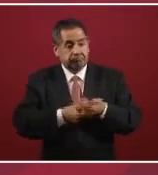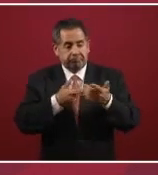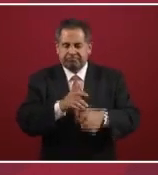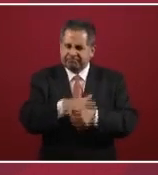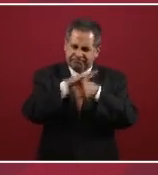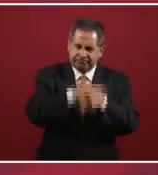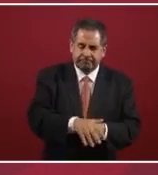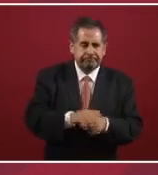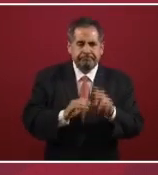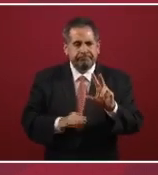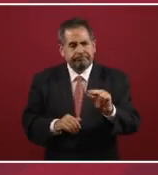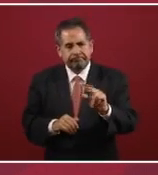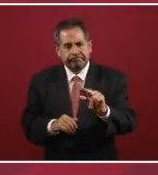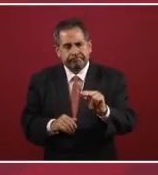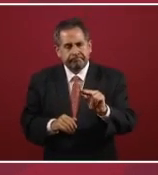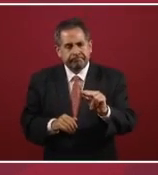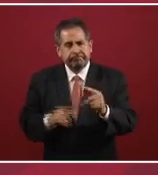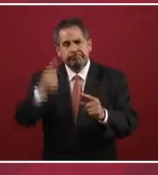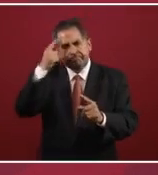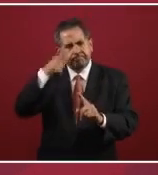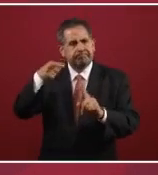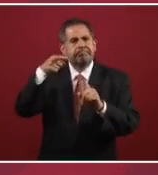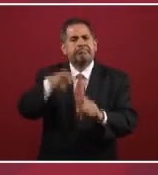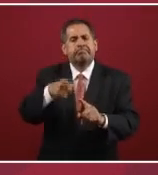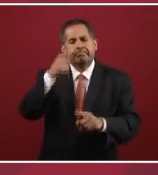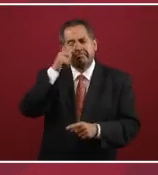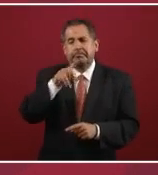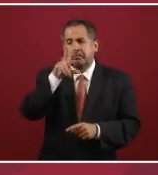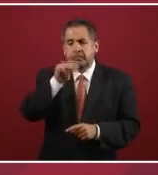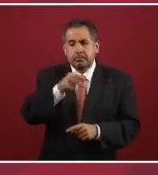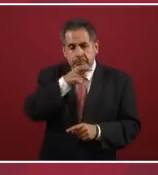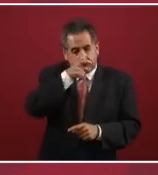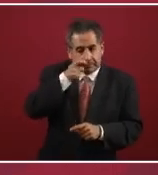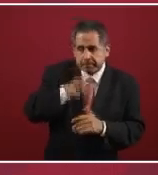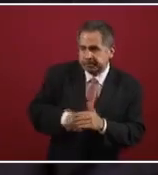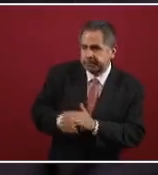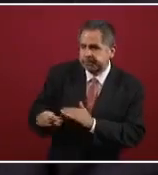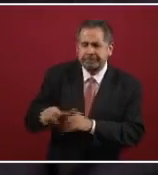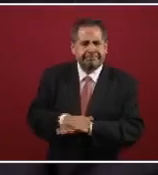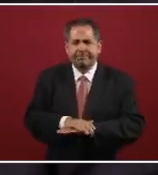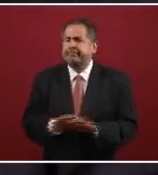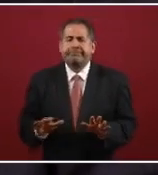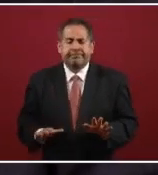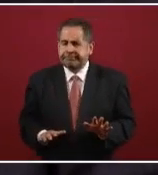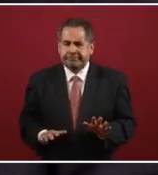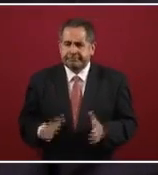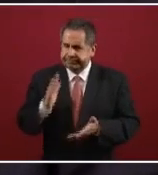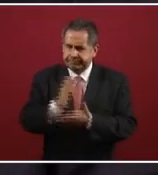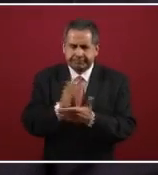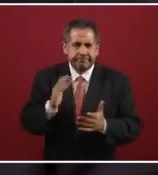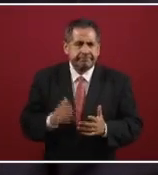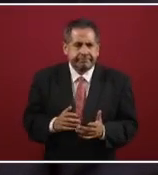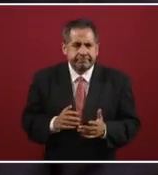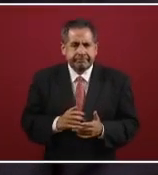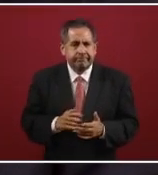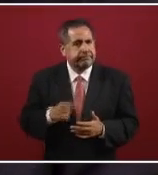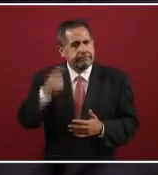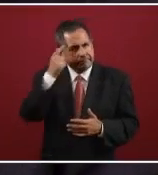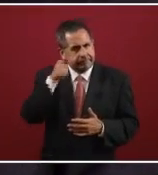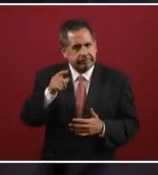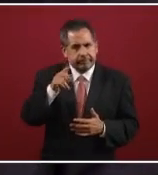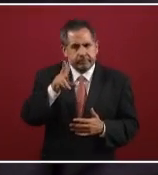es para qué no haya sobornos que no